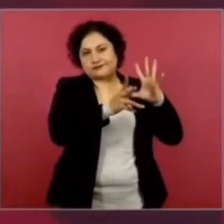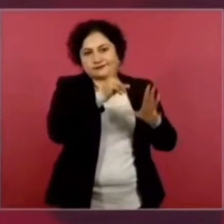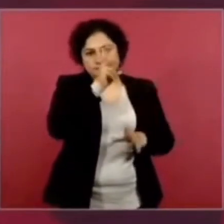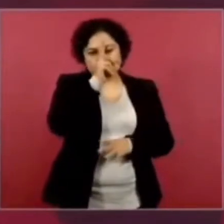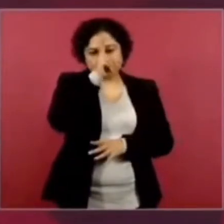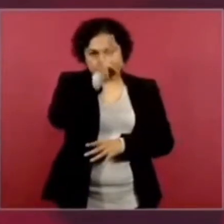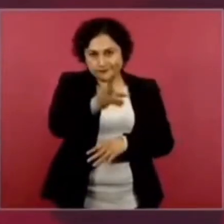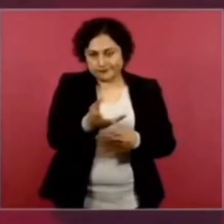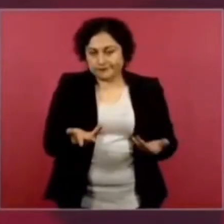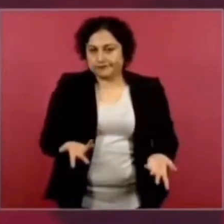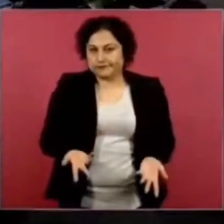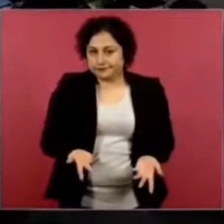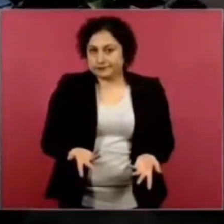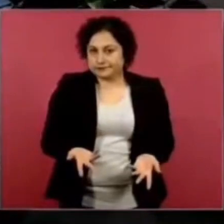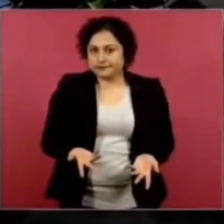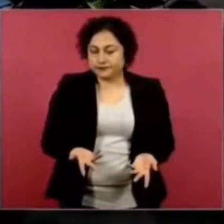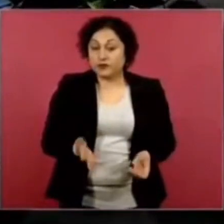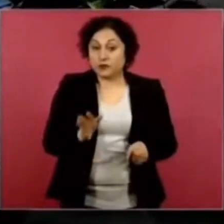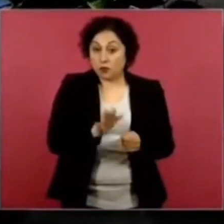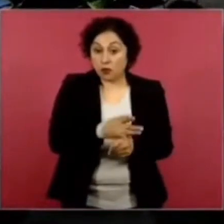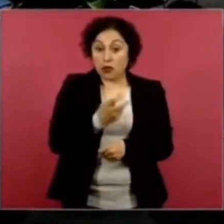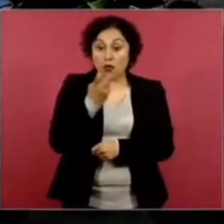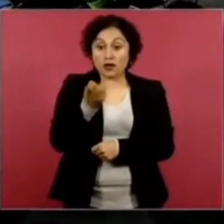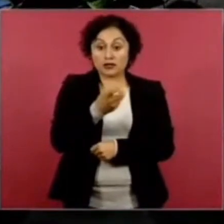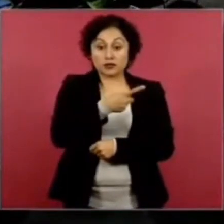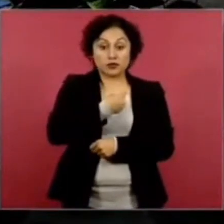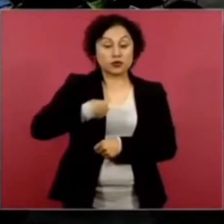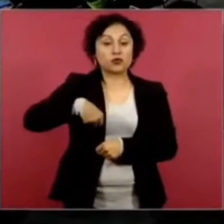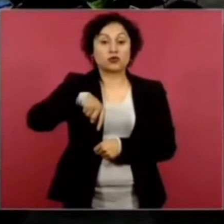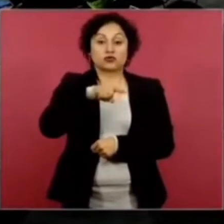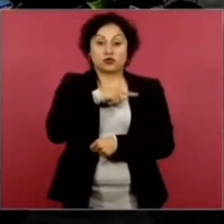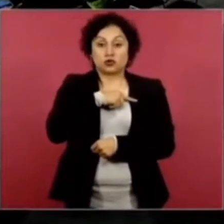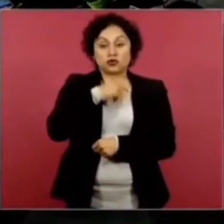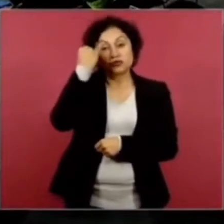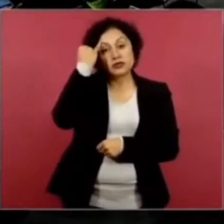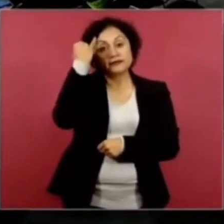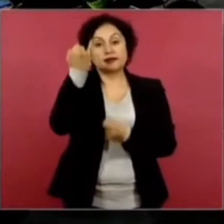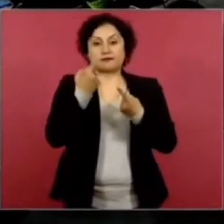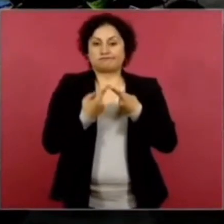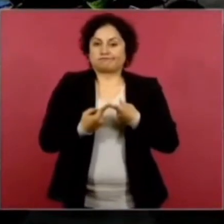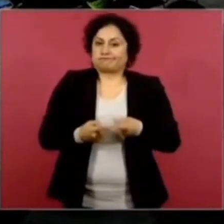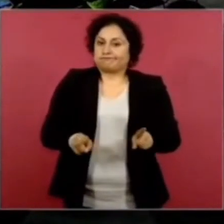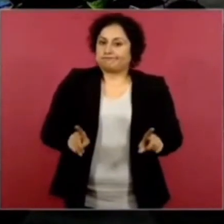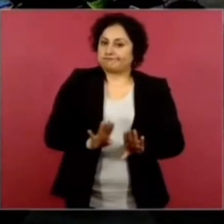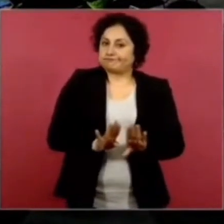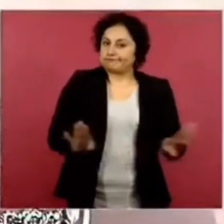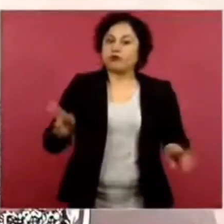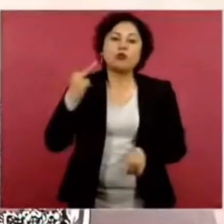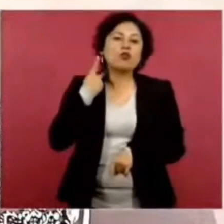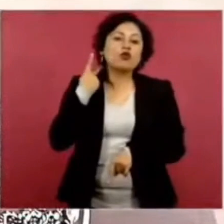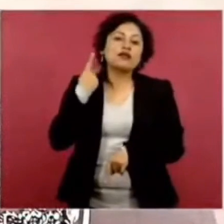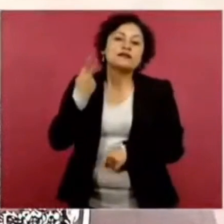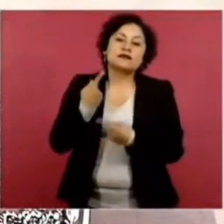Entonces nosotros estamos aplicando una política distinta y sí tenemos aquí los